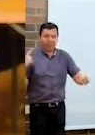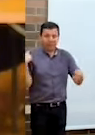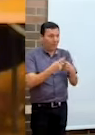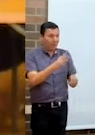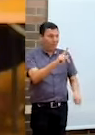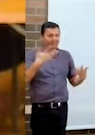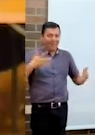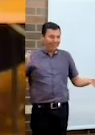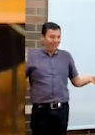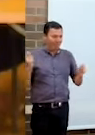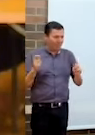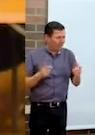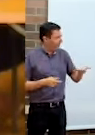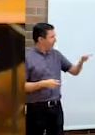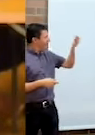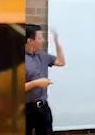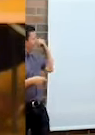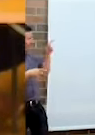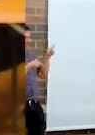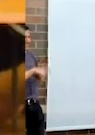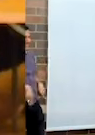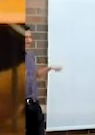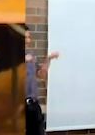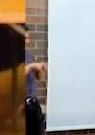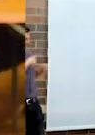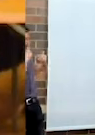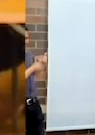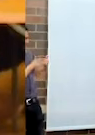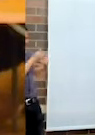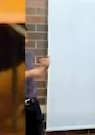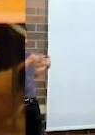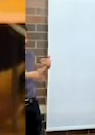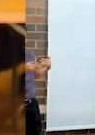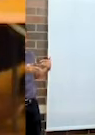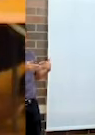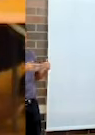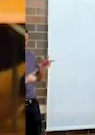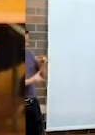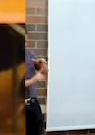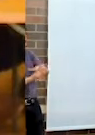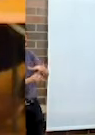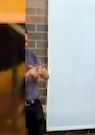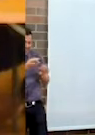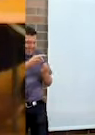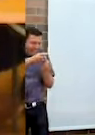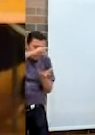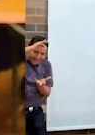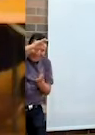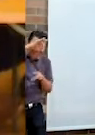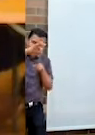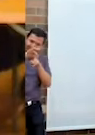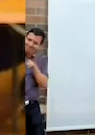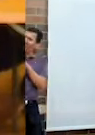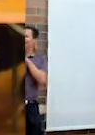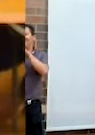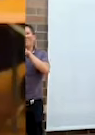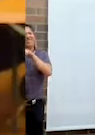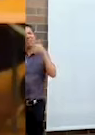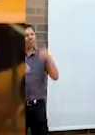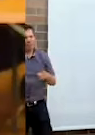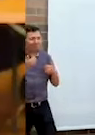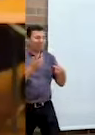bueno, ¿qué vamos a hacer? Hasta ahora, en el siglo XXI, hemos estado en una lucha constante, siempre, emergiendo